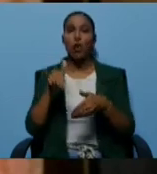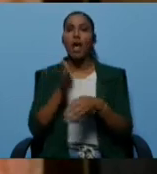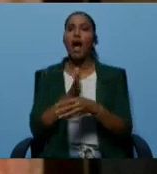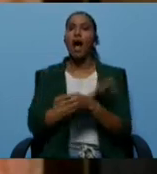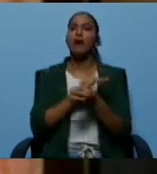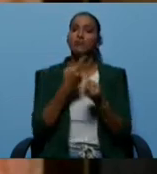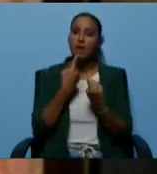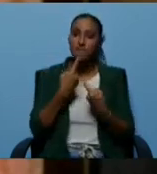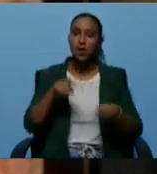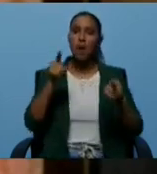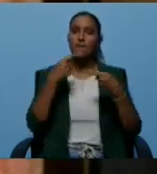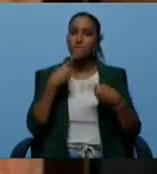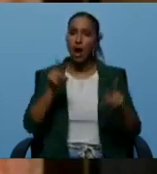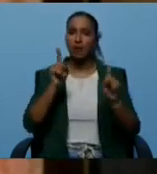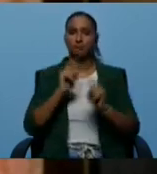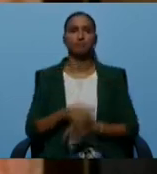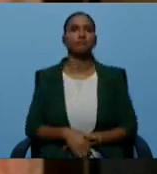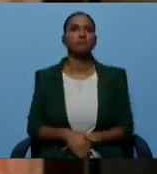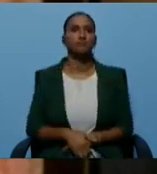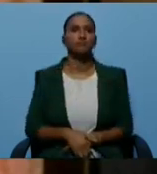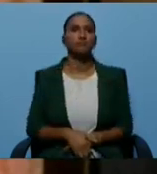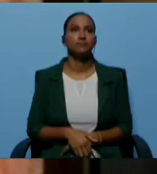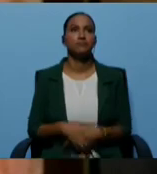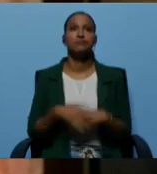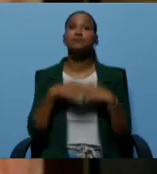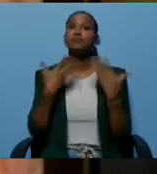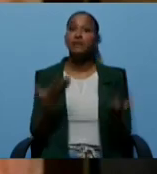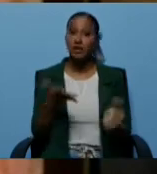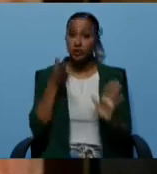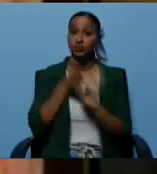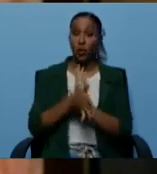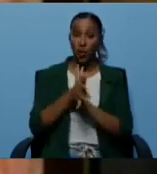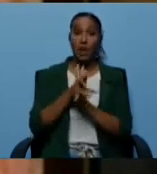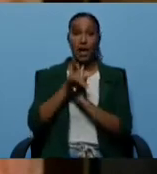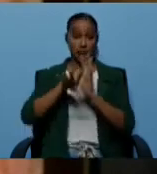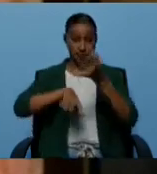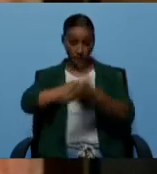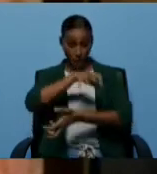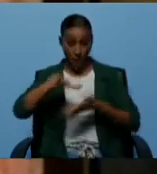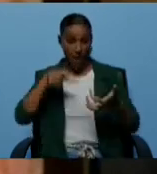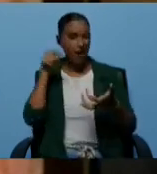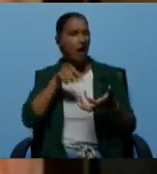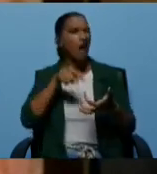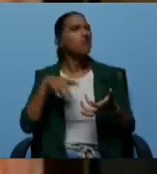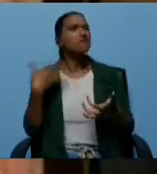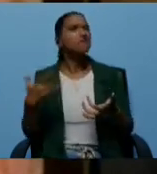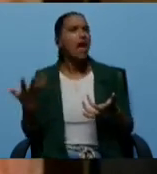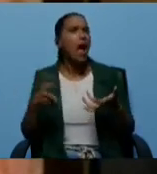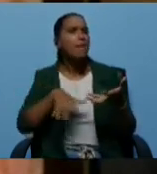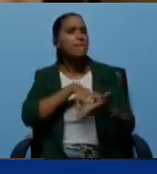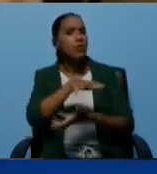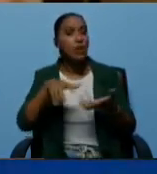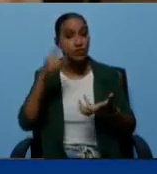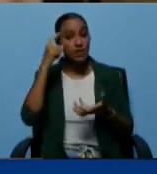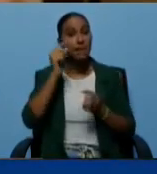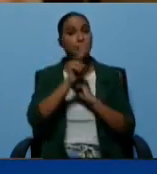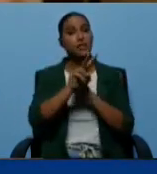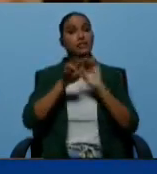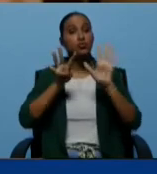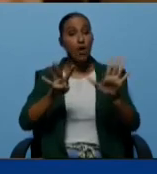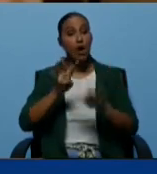lo que ocurrió, el balance de la violencia es dantesco, en verdad. Durante los días 29 y 30 de